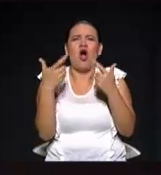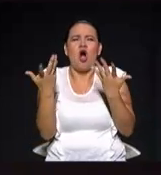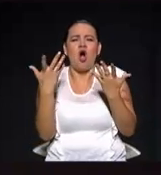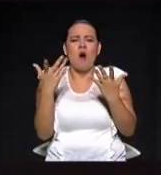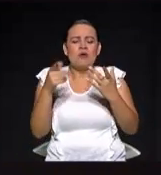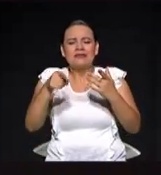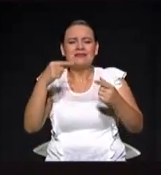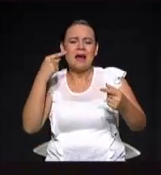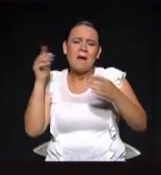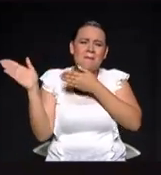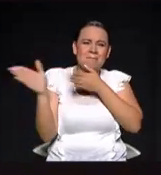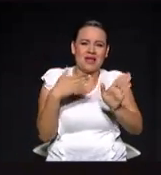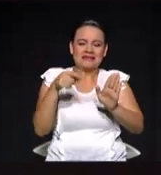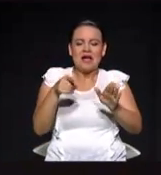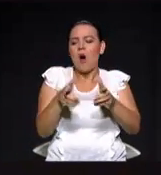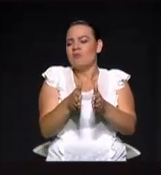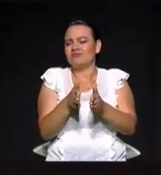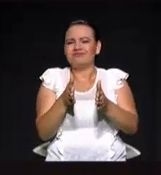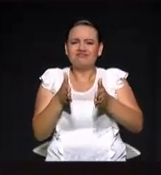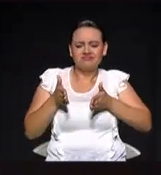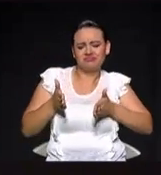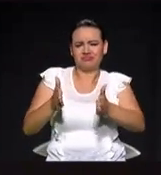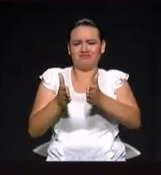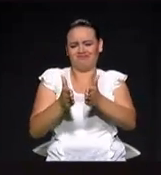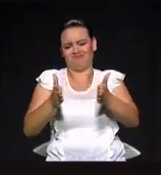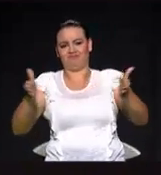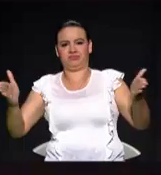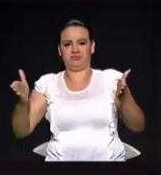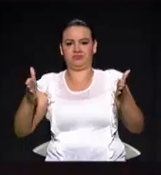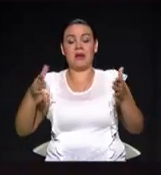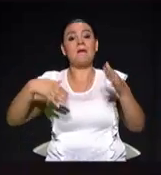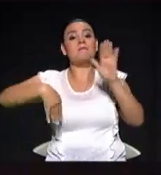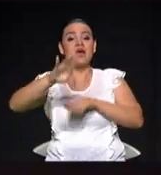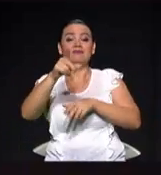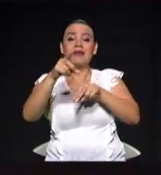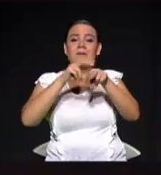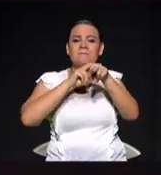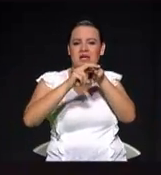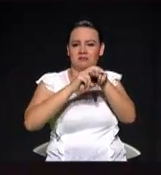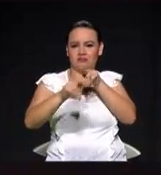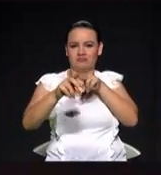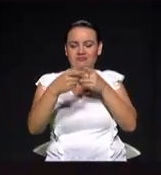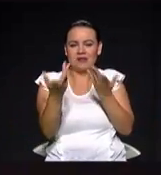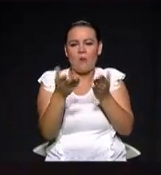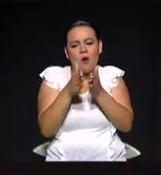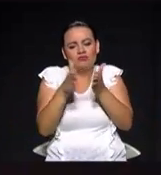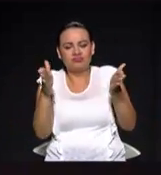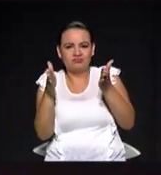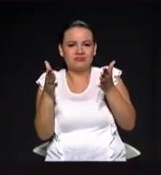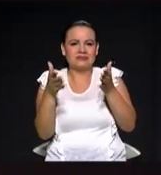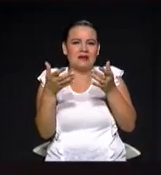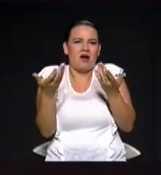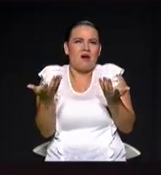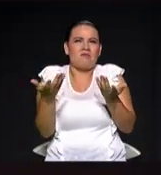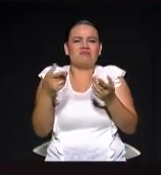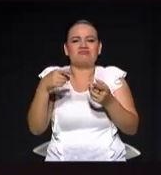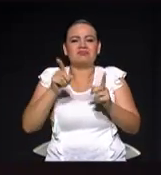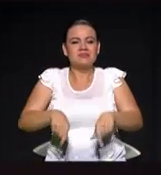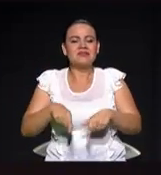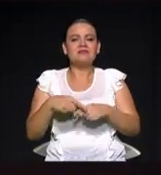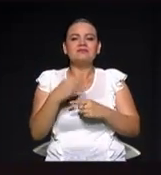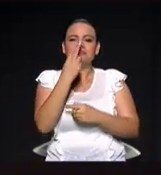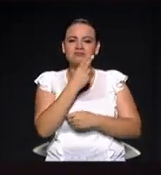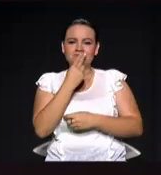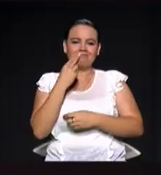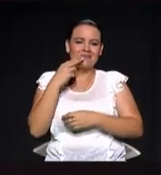expansión que tiene previsto sistema metro pero además de eso hay que trabajar también desde lo privado para que